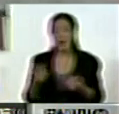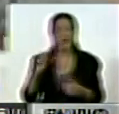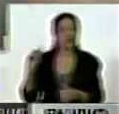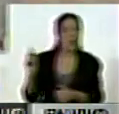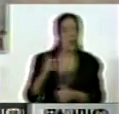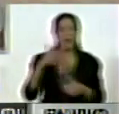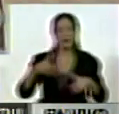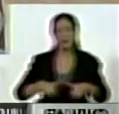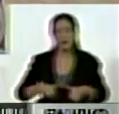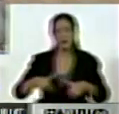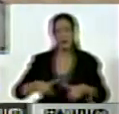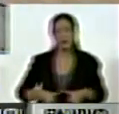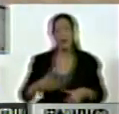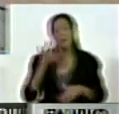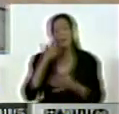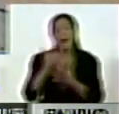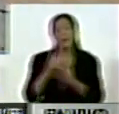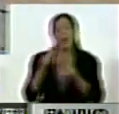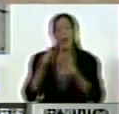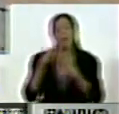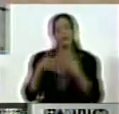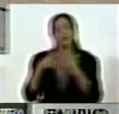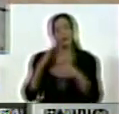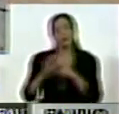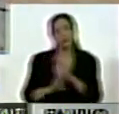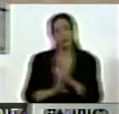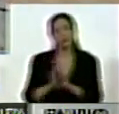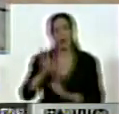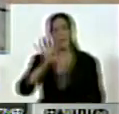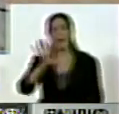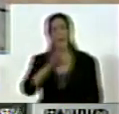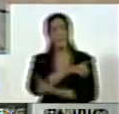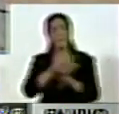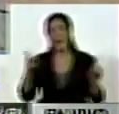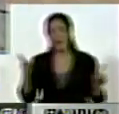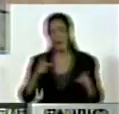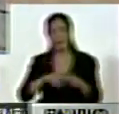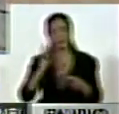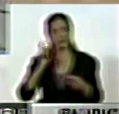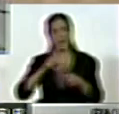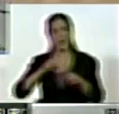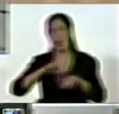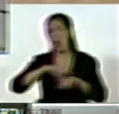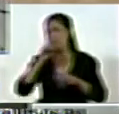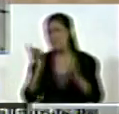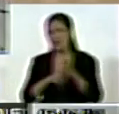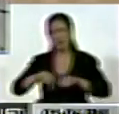esfuerzos para ver cómo se recupera como país, pero un país que ha sido desintegrado.